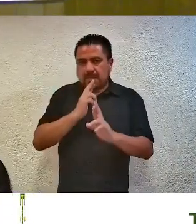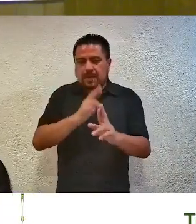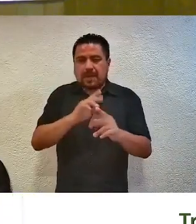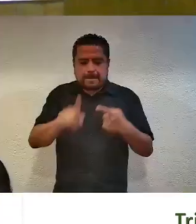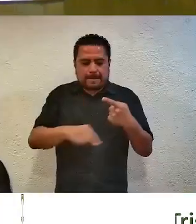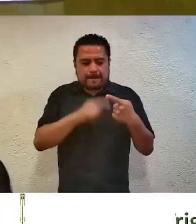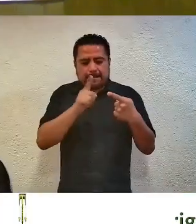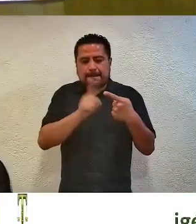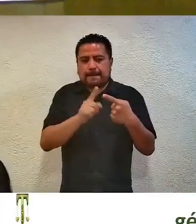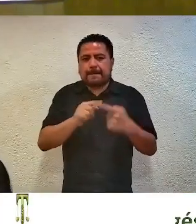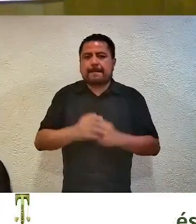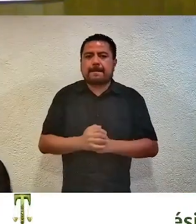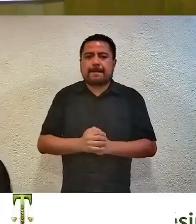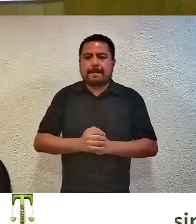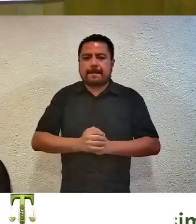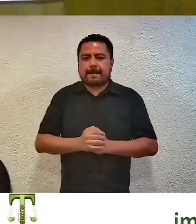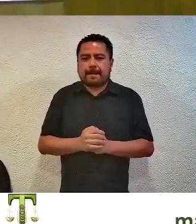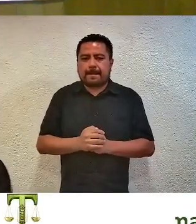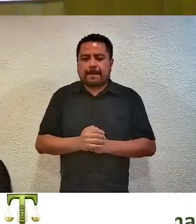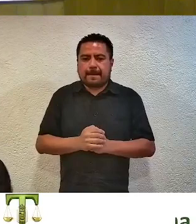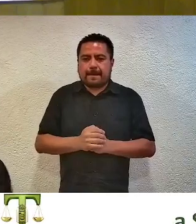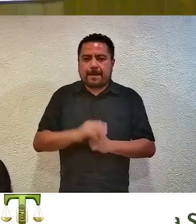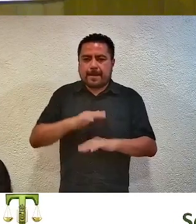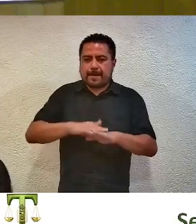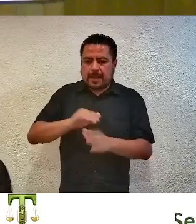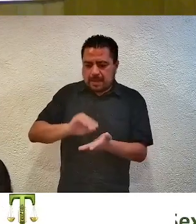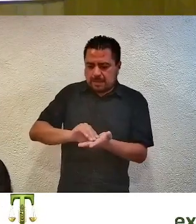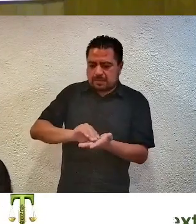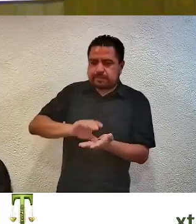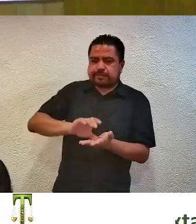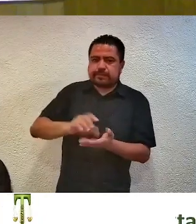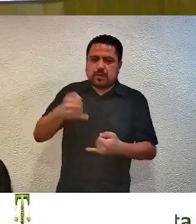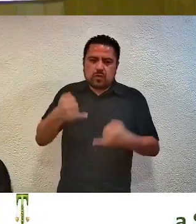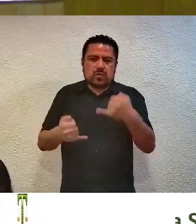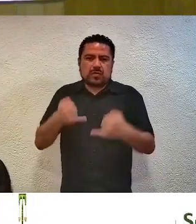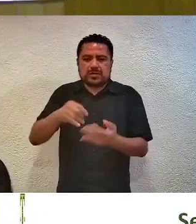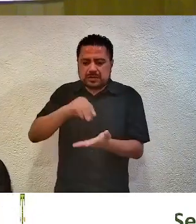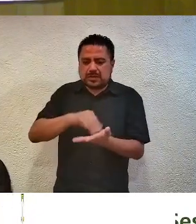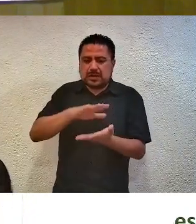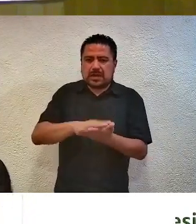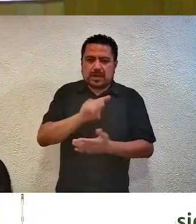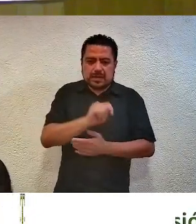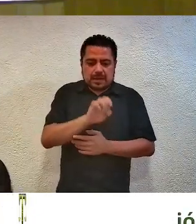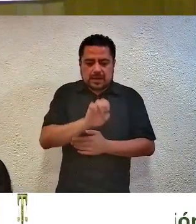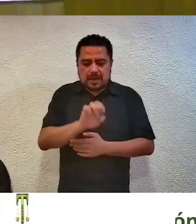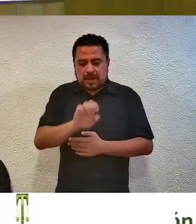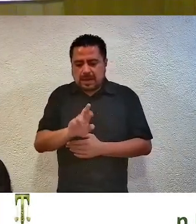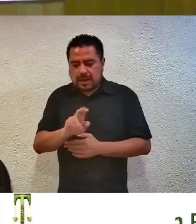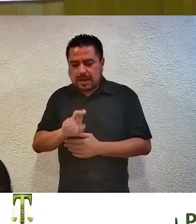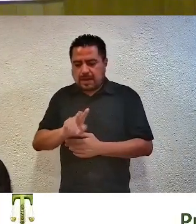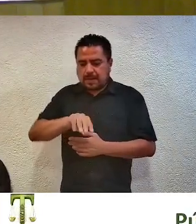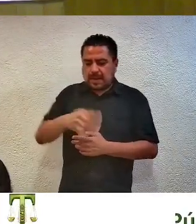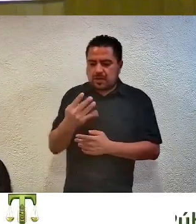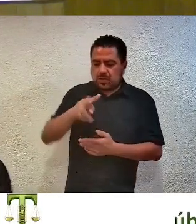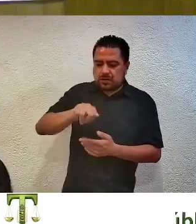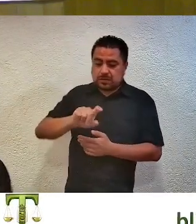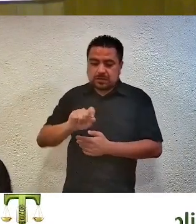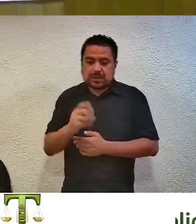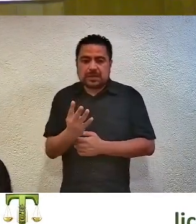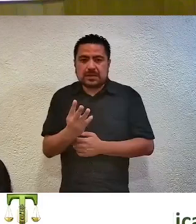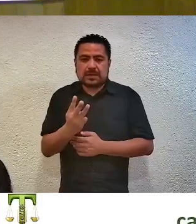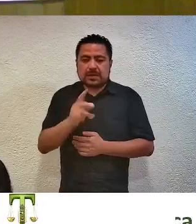Primero, se acumulan los recursos y juicios registrados con la clave TE/RAP